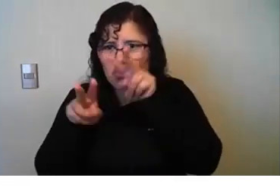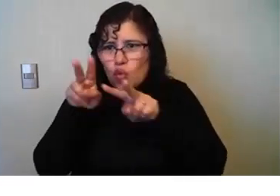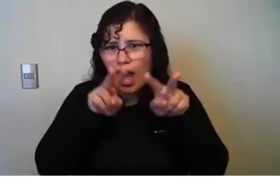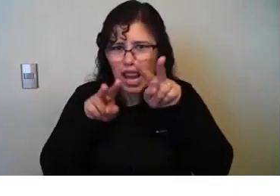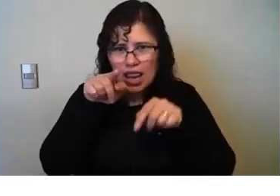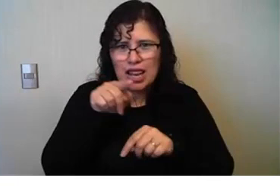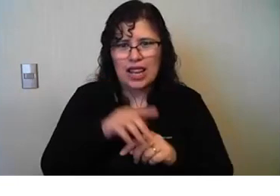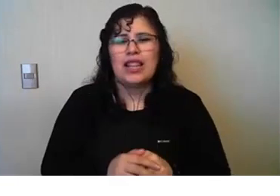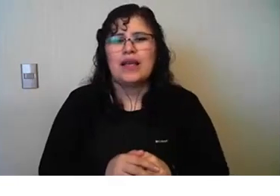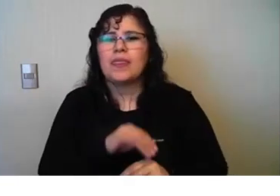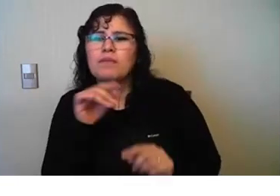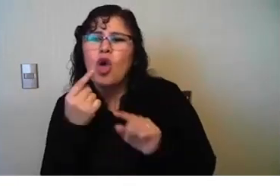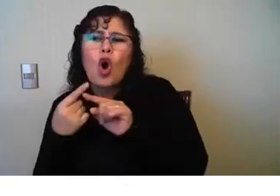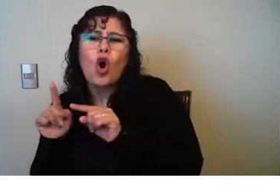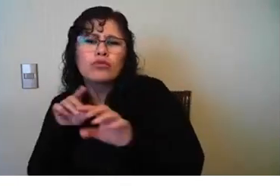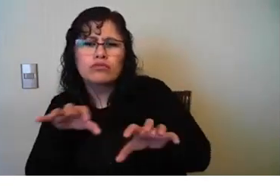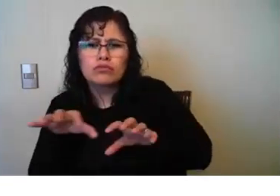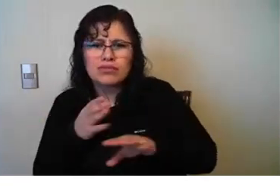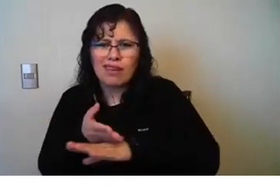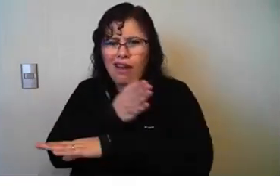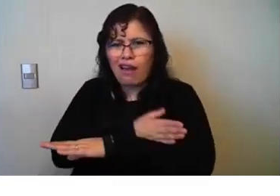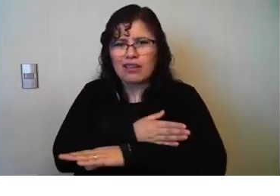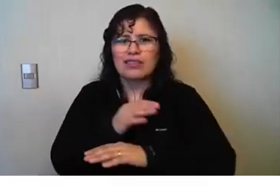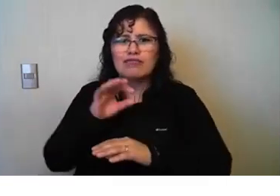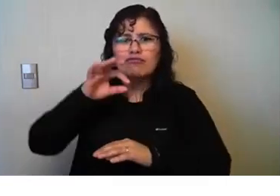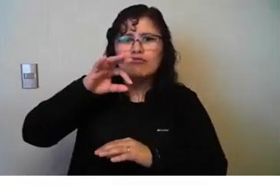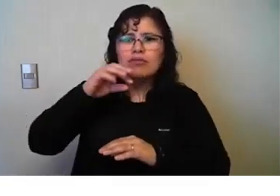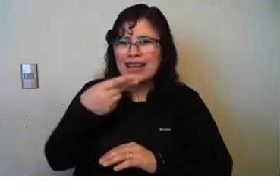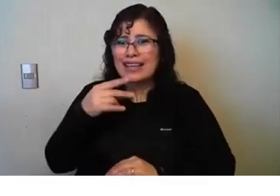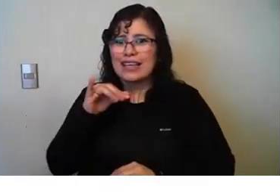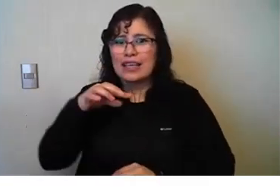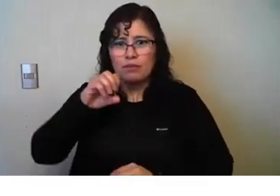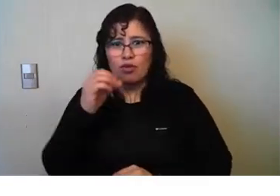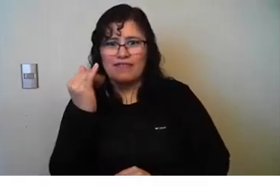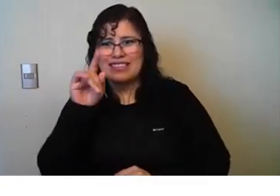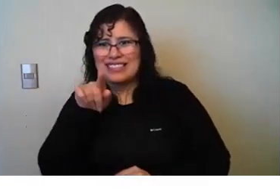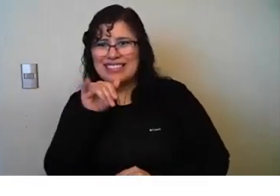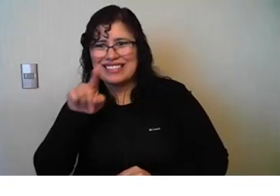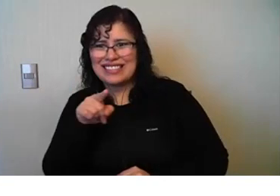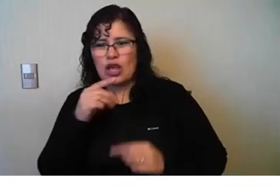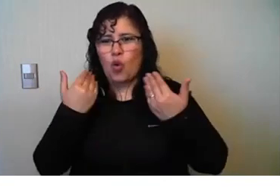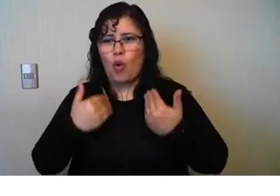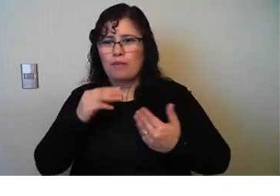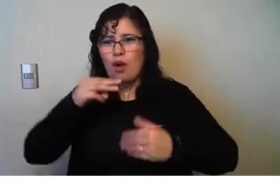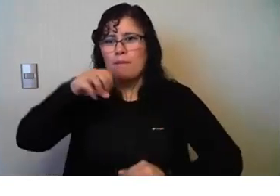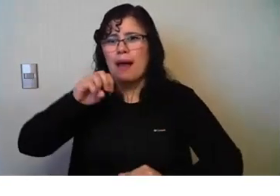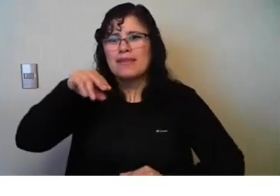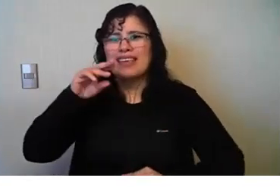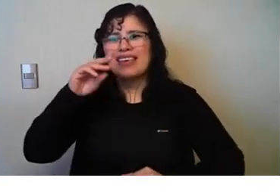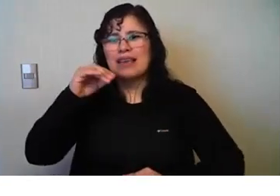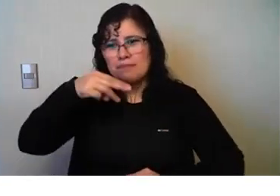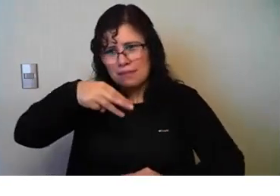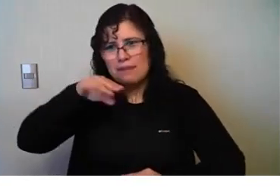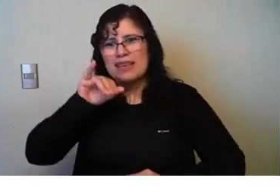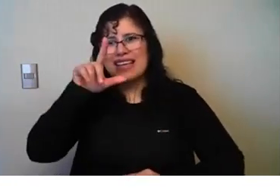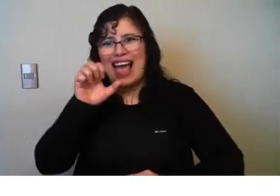Y luego elementos que ya habíamos nombrado antes, la hipófisis, los cuerpos mamilares, donde están,